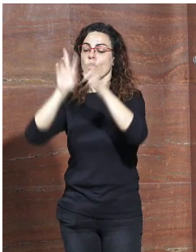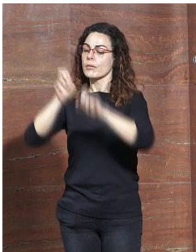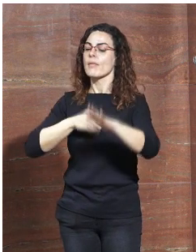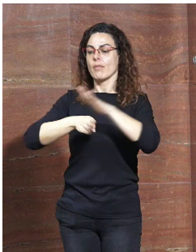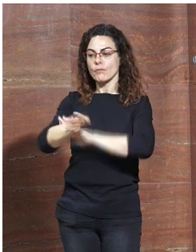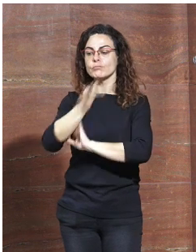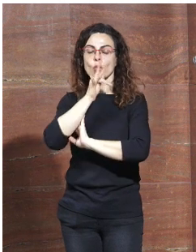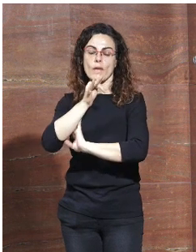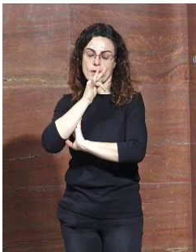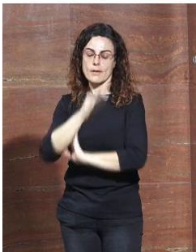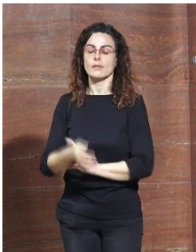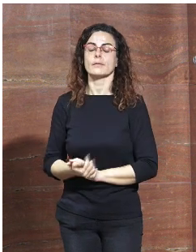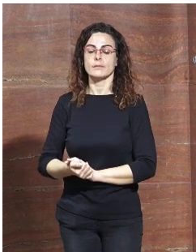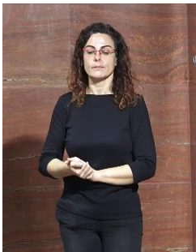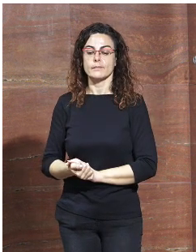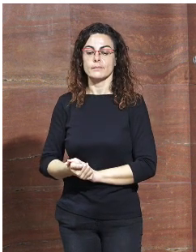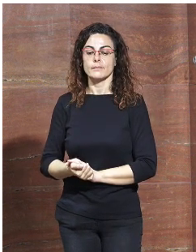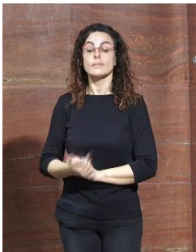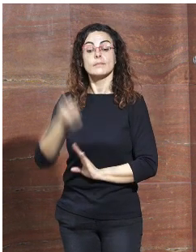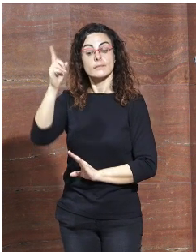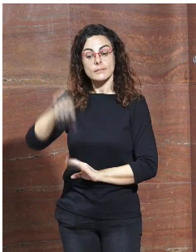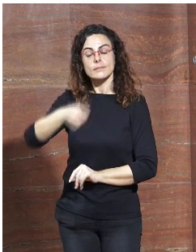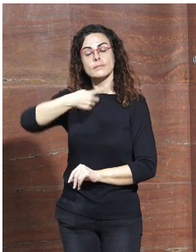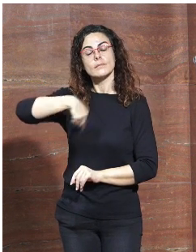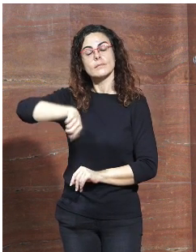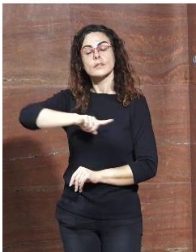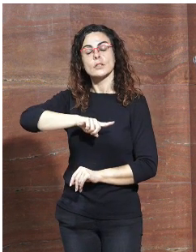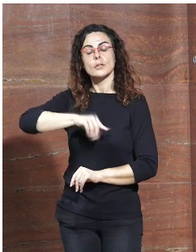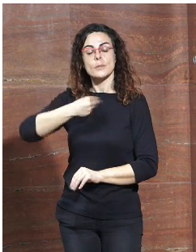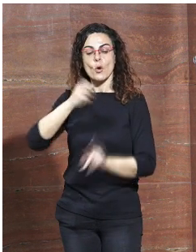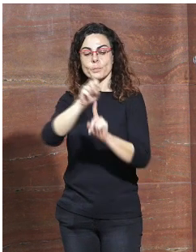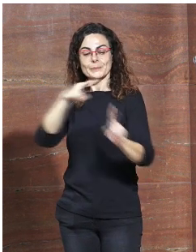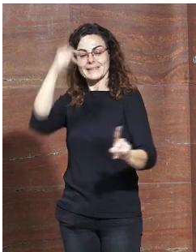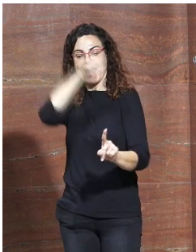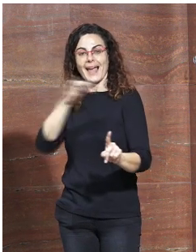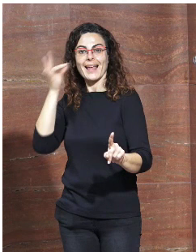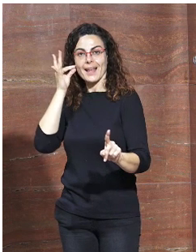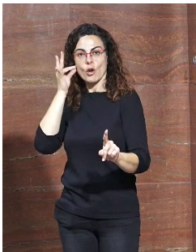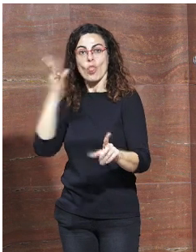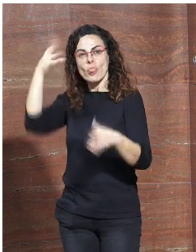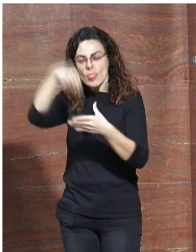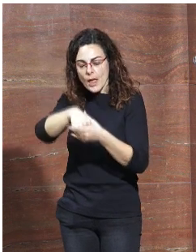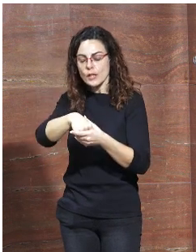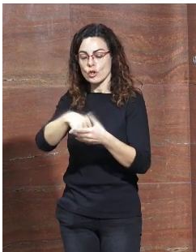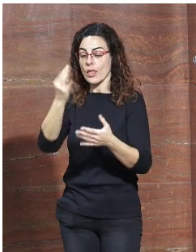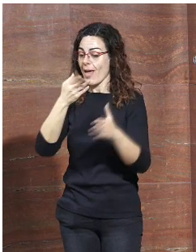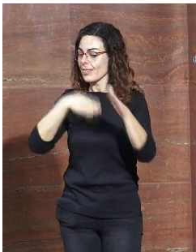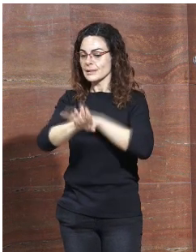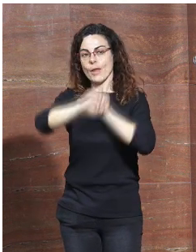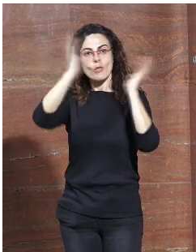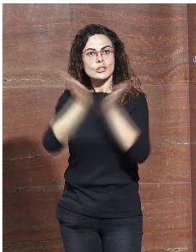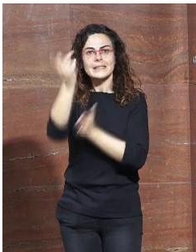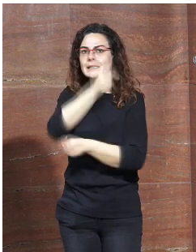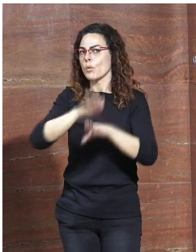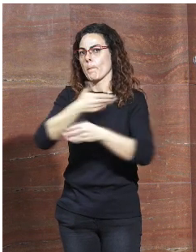accesibilidad. Debemos también incorporar, con esta perspectiva de género, la accesibilidad universal y el diseño para